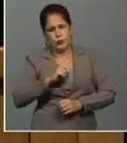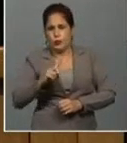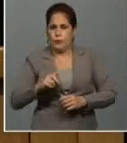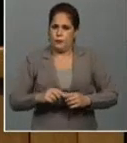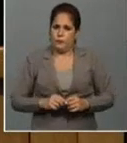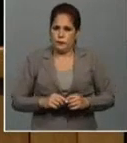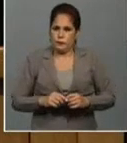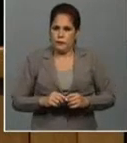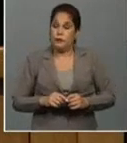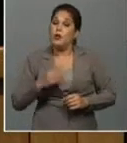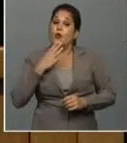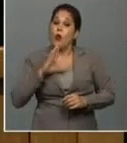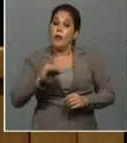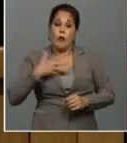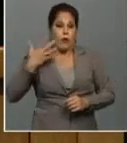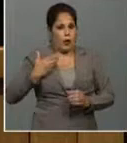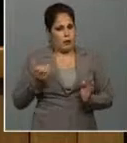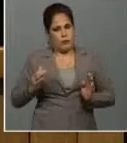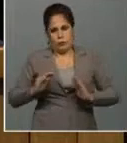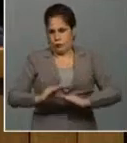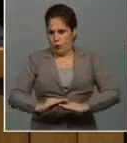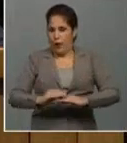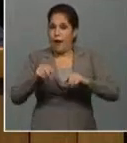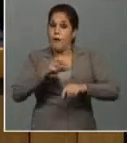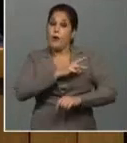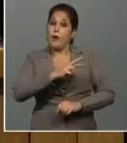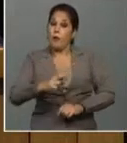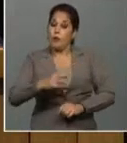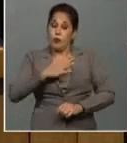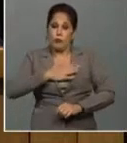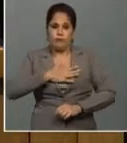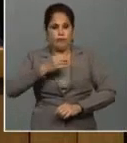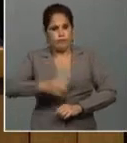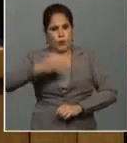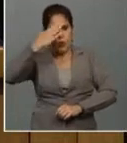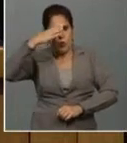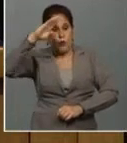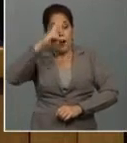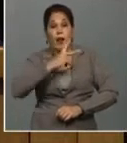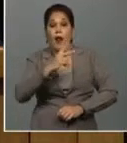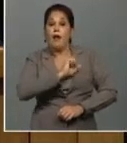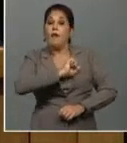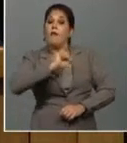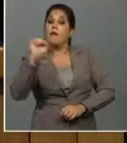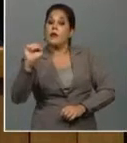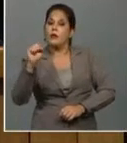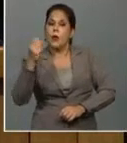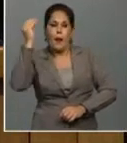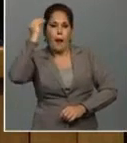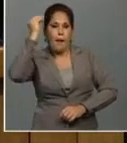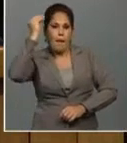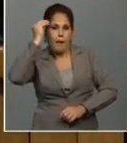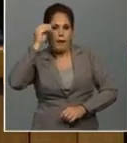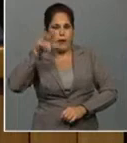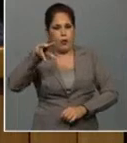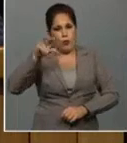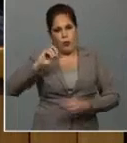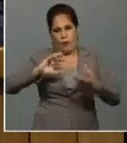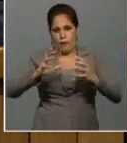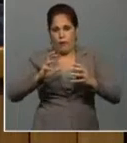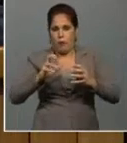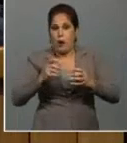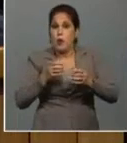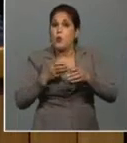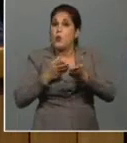éxito lo digo sin queja en una revolución auténtica la victoria es el aprendizaje no